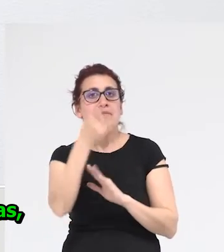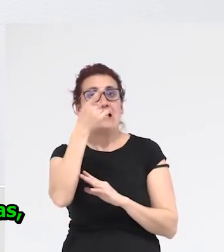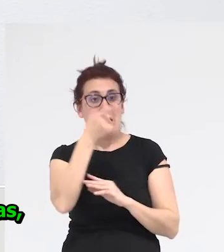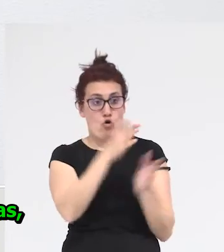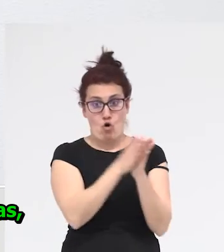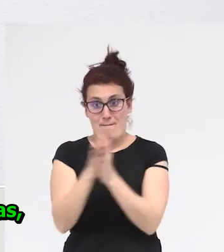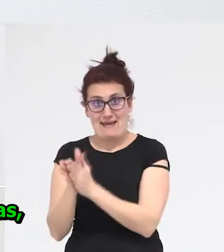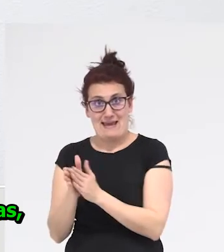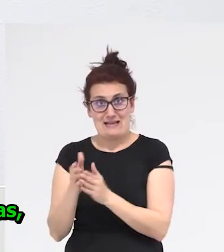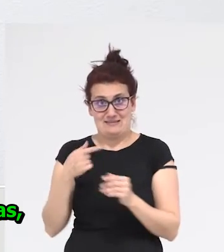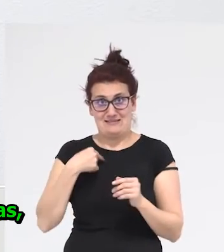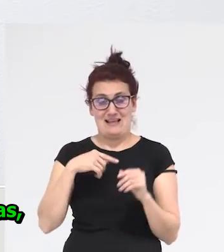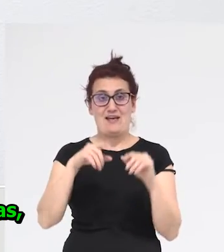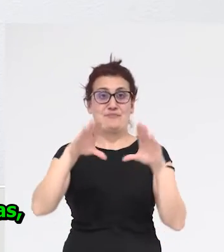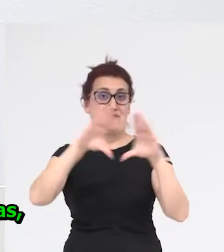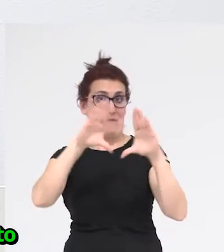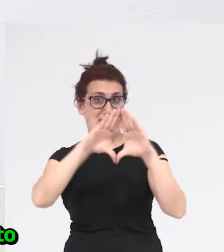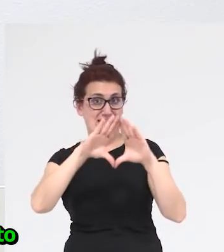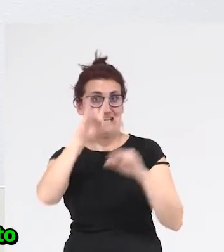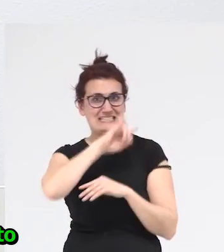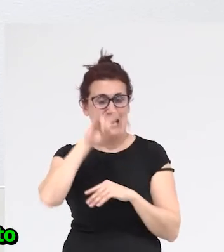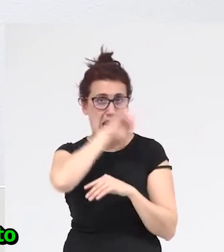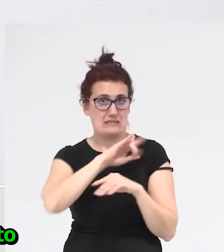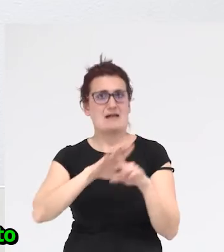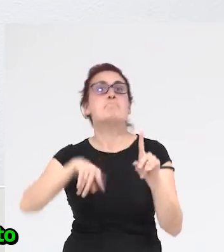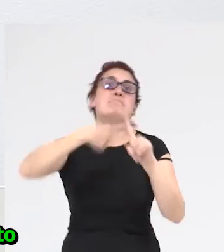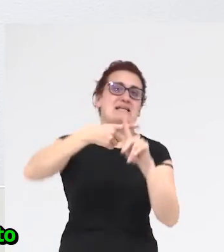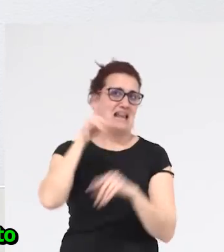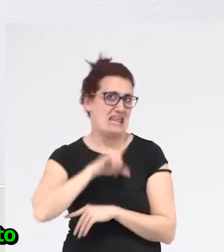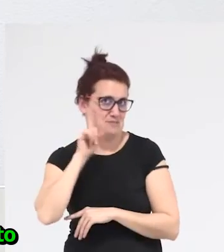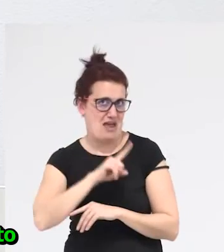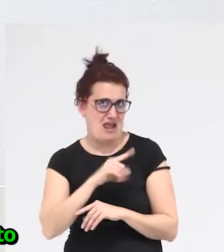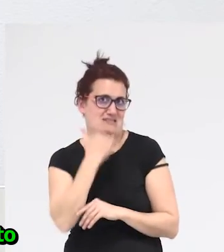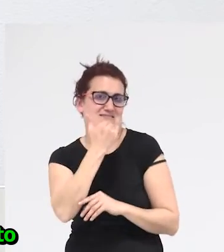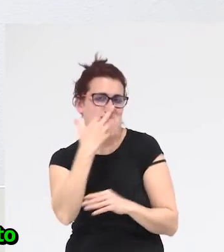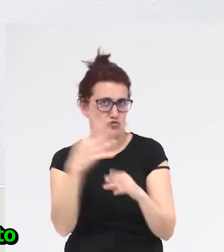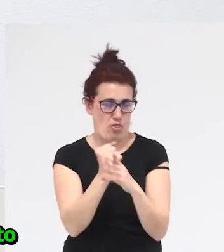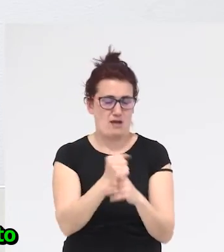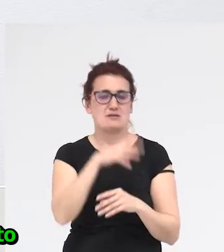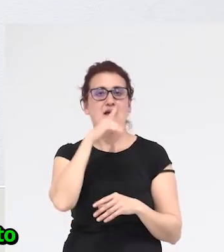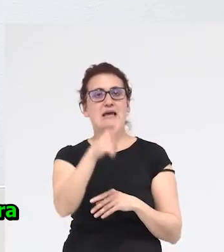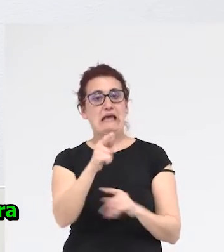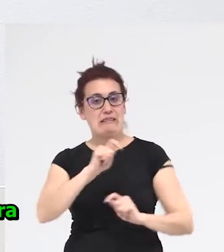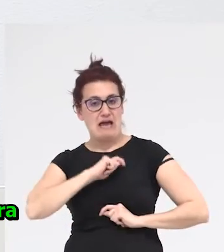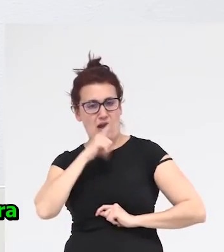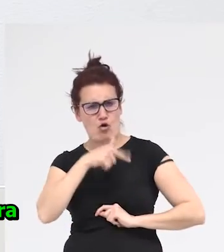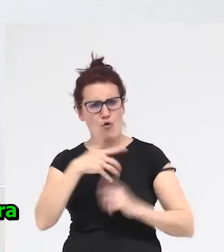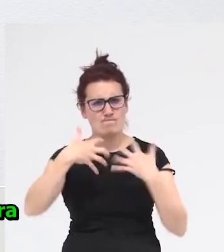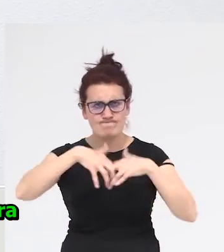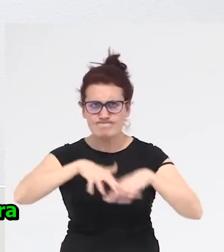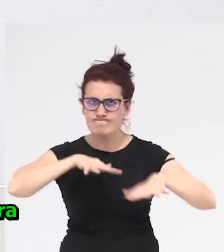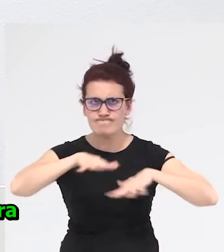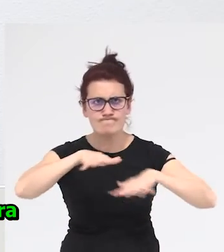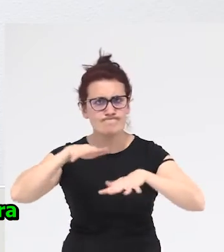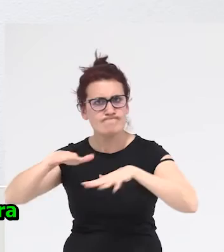compañeras feministas negras, lesbianas, además casi todas, las que acuñan este término, las que lo ponen en funcionamiento y las que nos